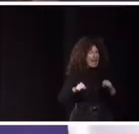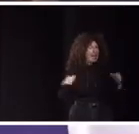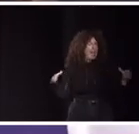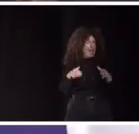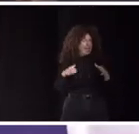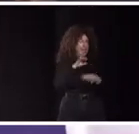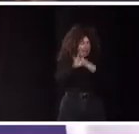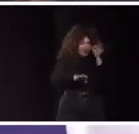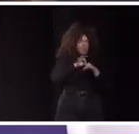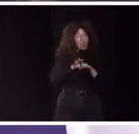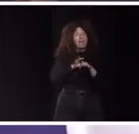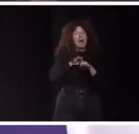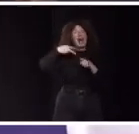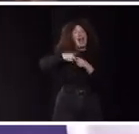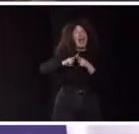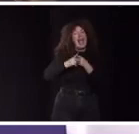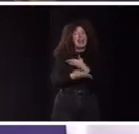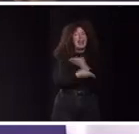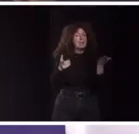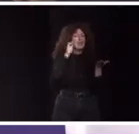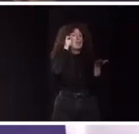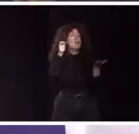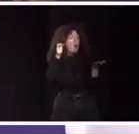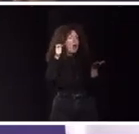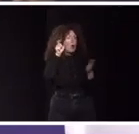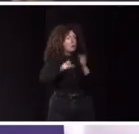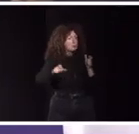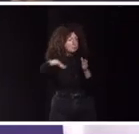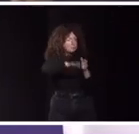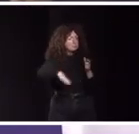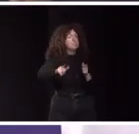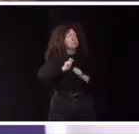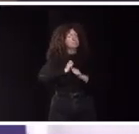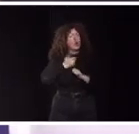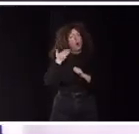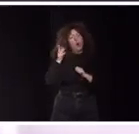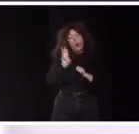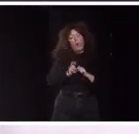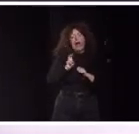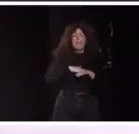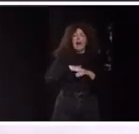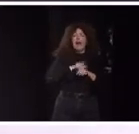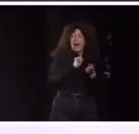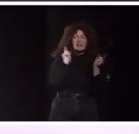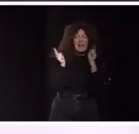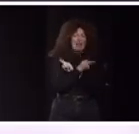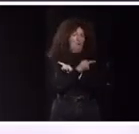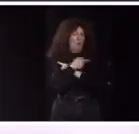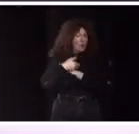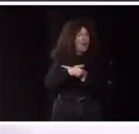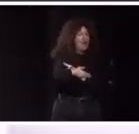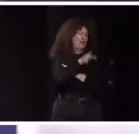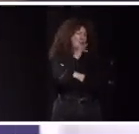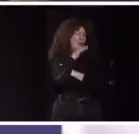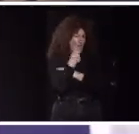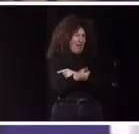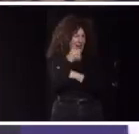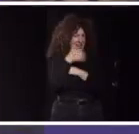esta herramienta del pueblo siga siendo útil para todas las transformaciones que nos quedan por